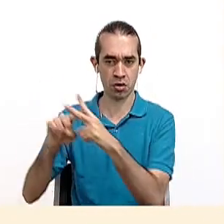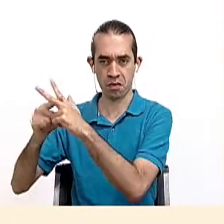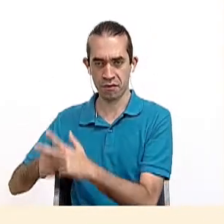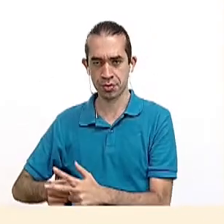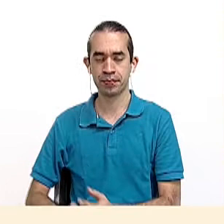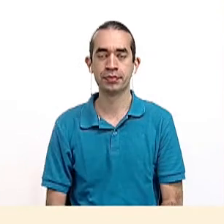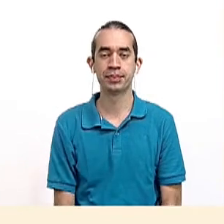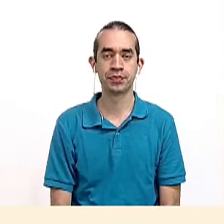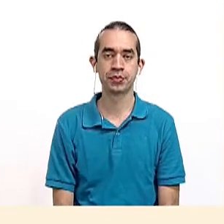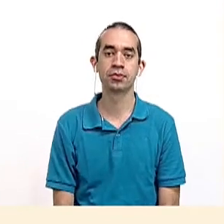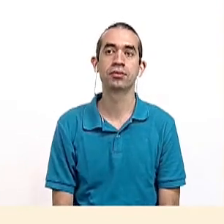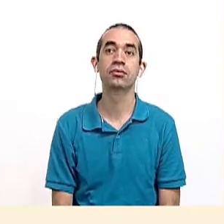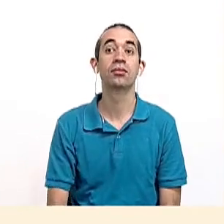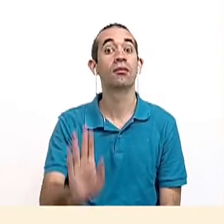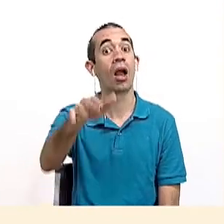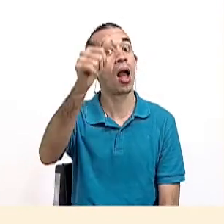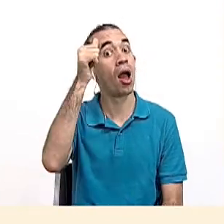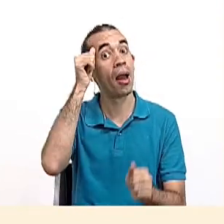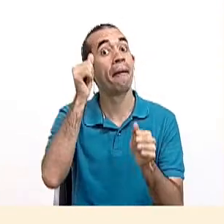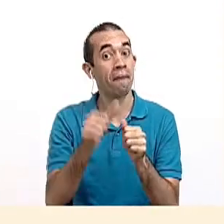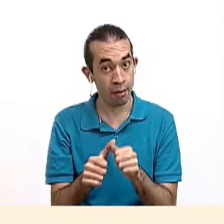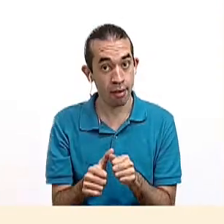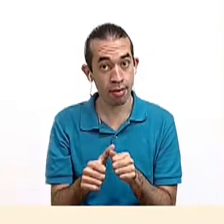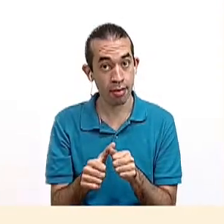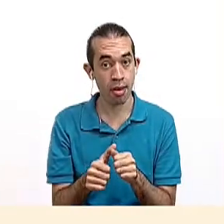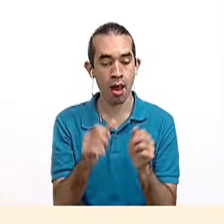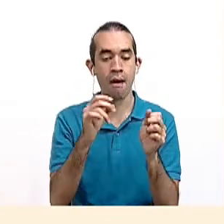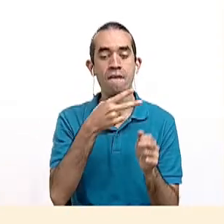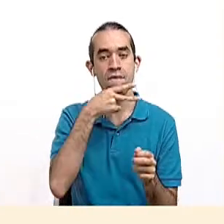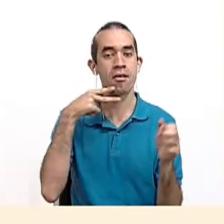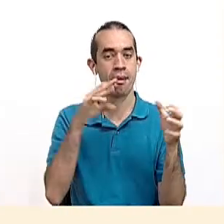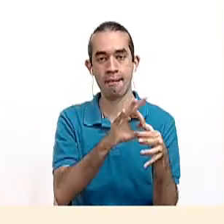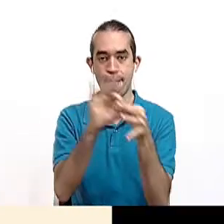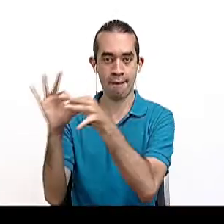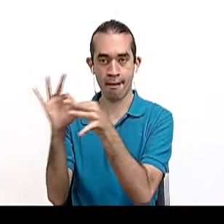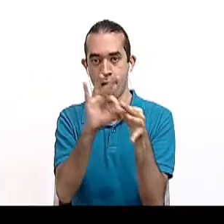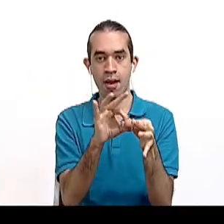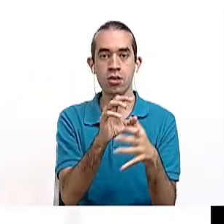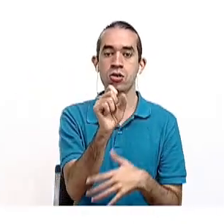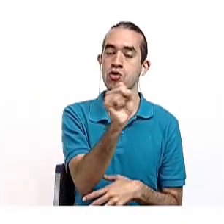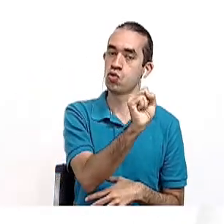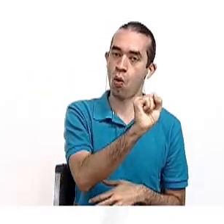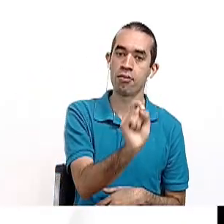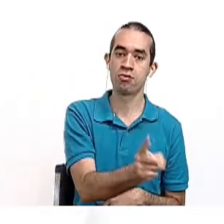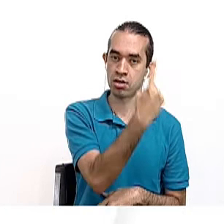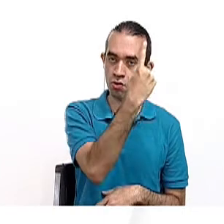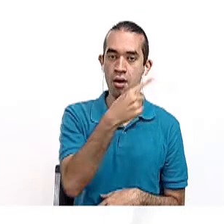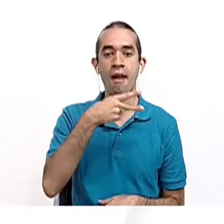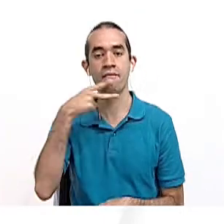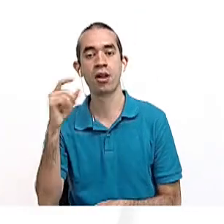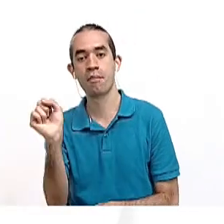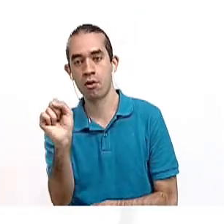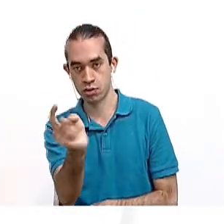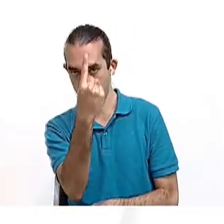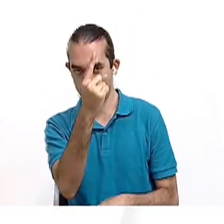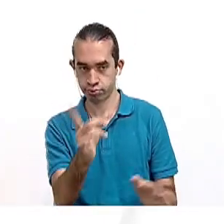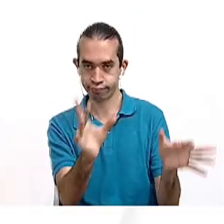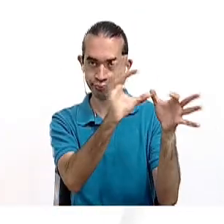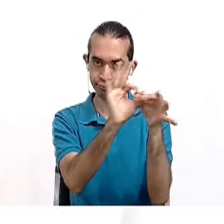pospuestos. Y no olvidar la concordancia verbal, sujeto en singular, verbo en singular.